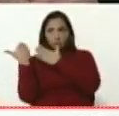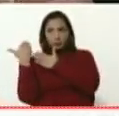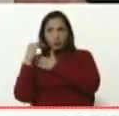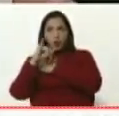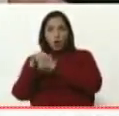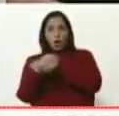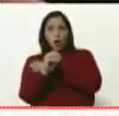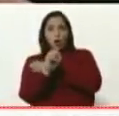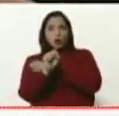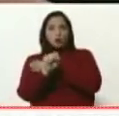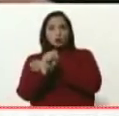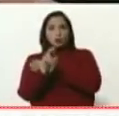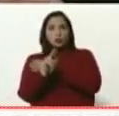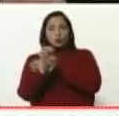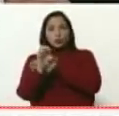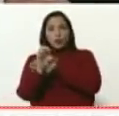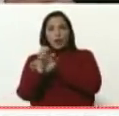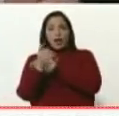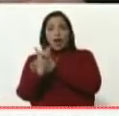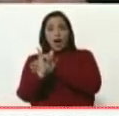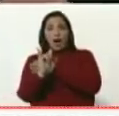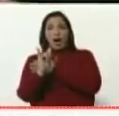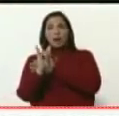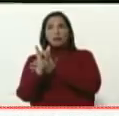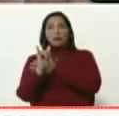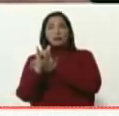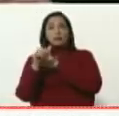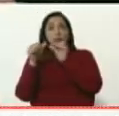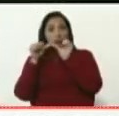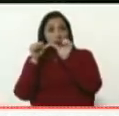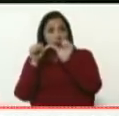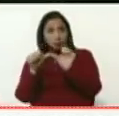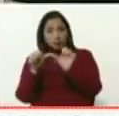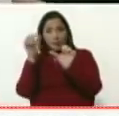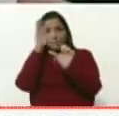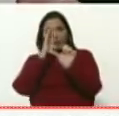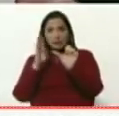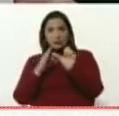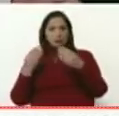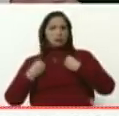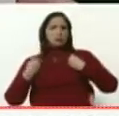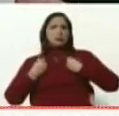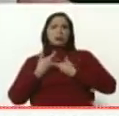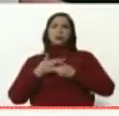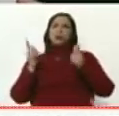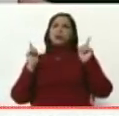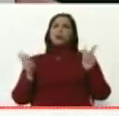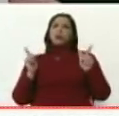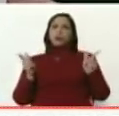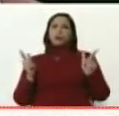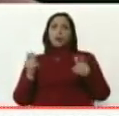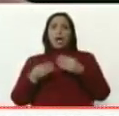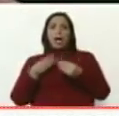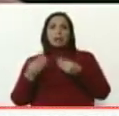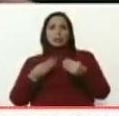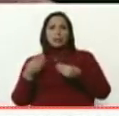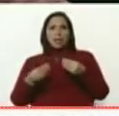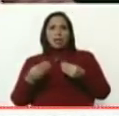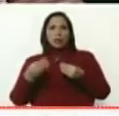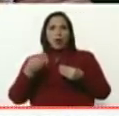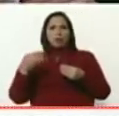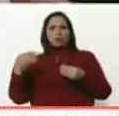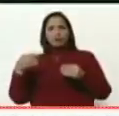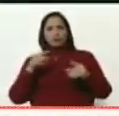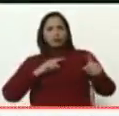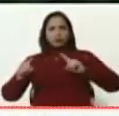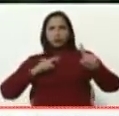Azuaje, que se encuentra en Brasil, señor Bolsonaro, en Manaos, viviendo libremente, planificando acciones homicidas, asesinas en contra